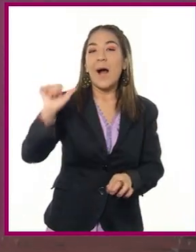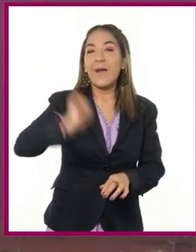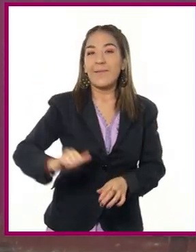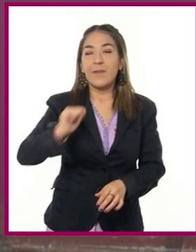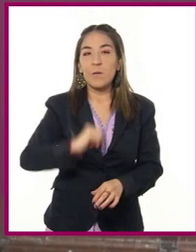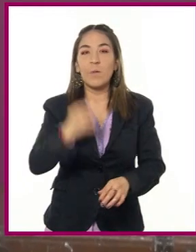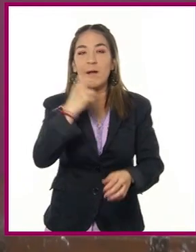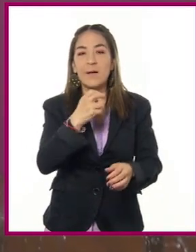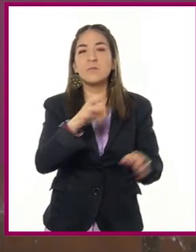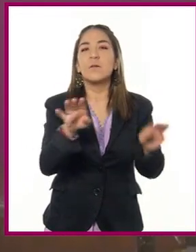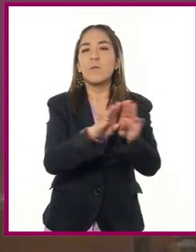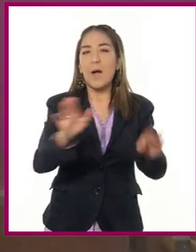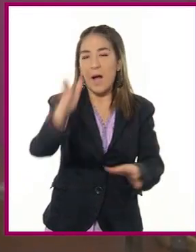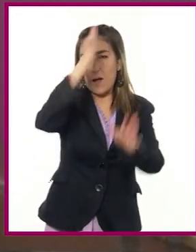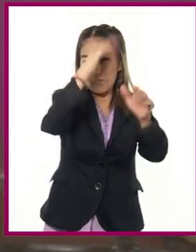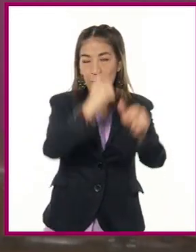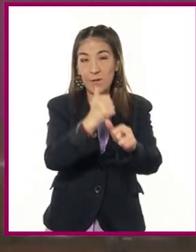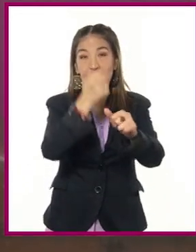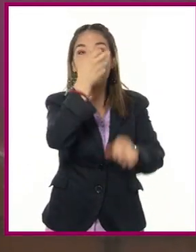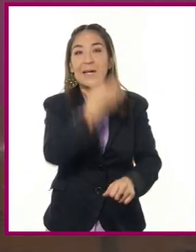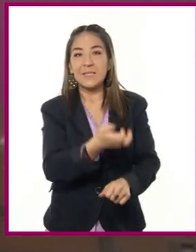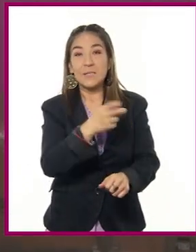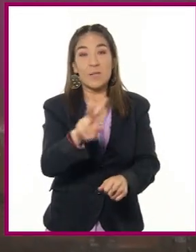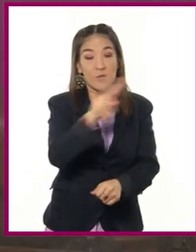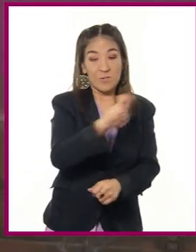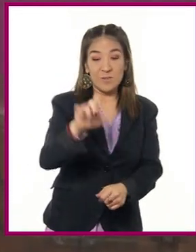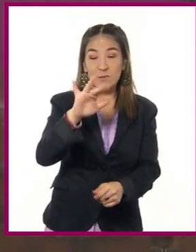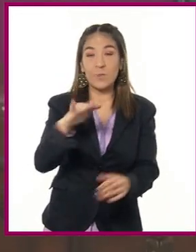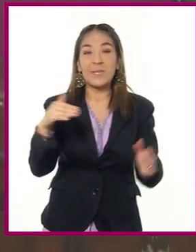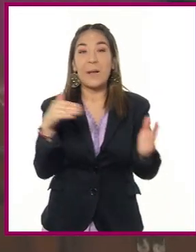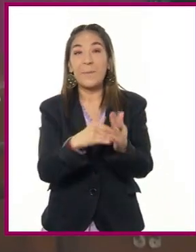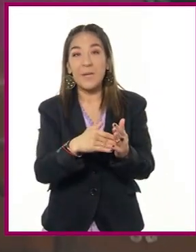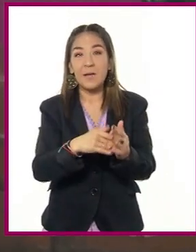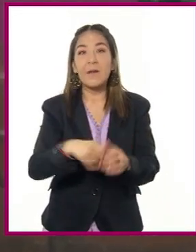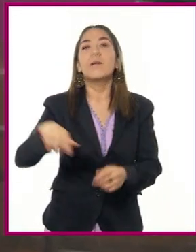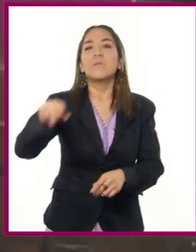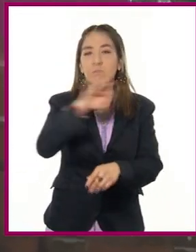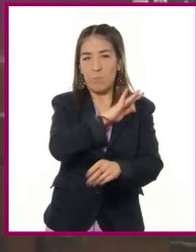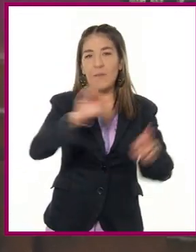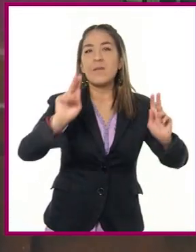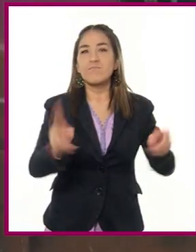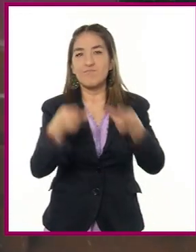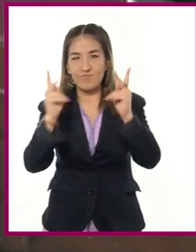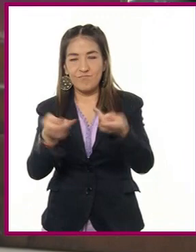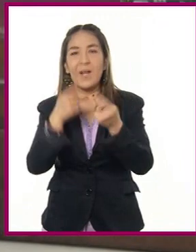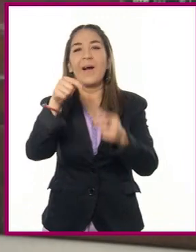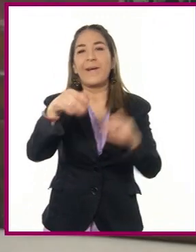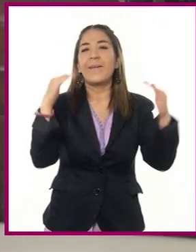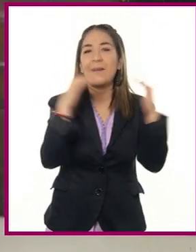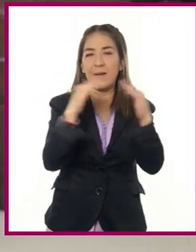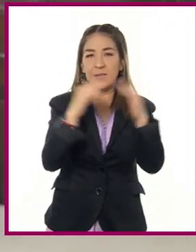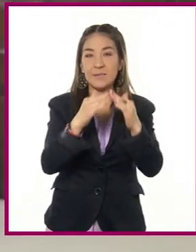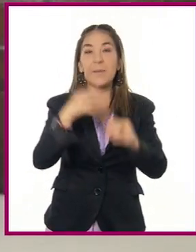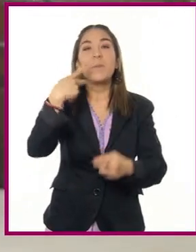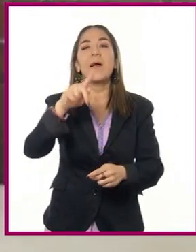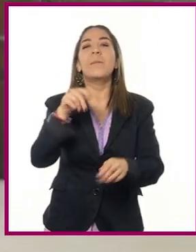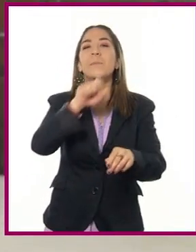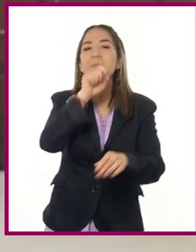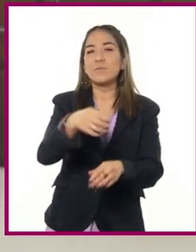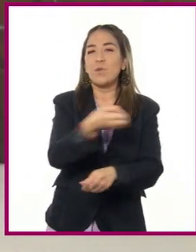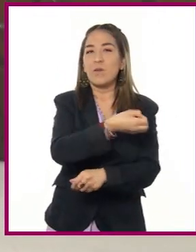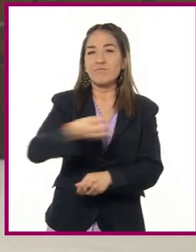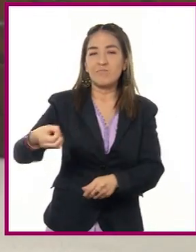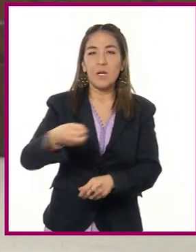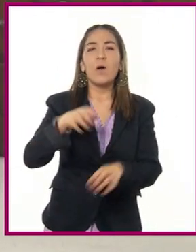arrendamiento. Alrededor de 250,000 fueron adquiridas por sus arrendatarios bajo ese esquema. Se